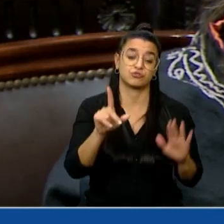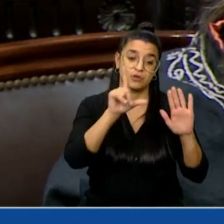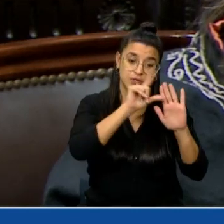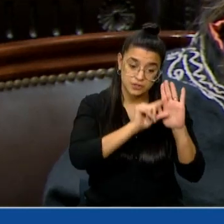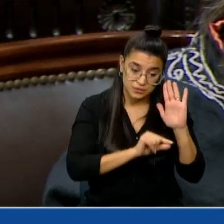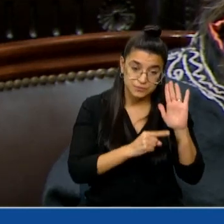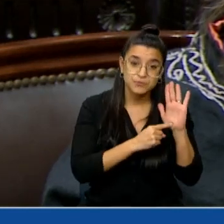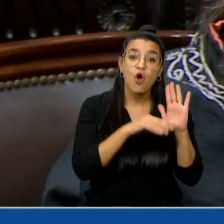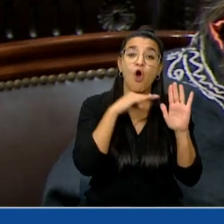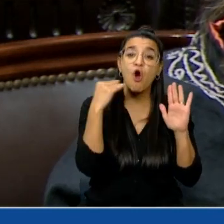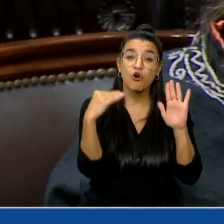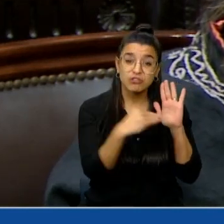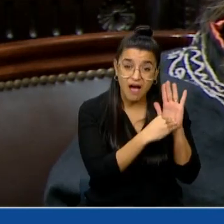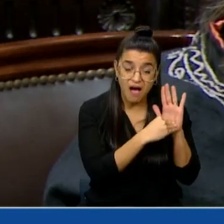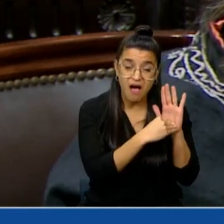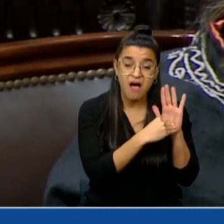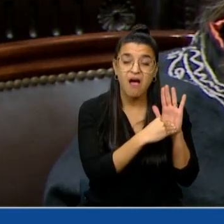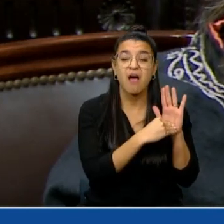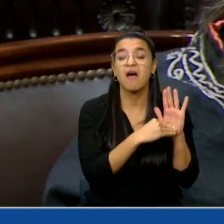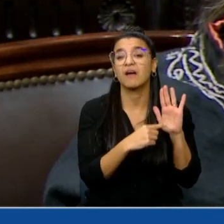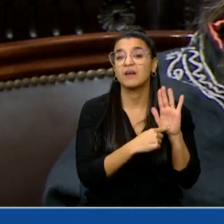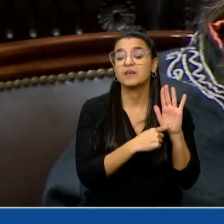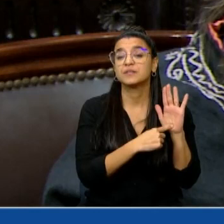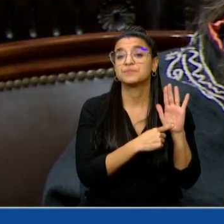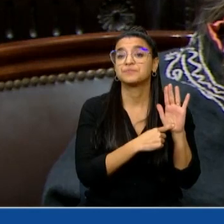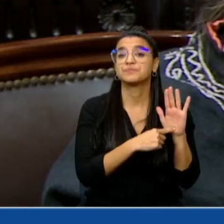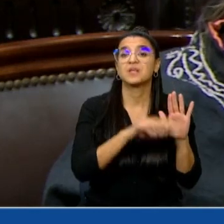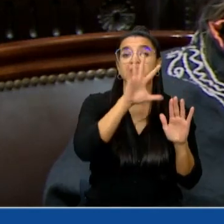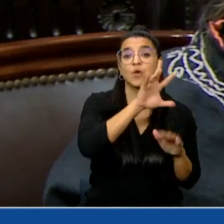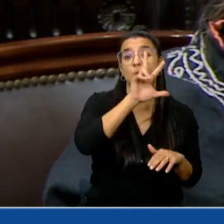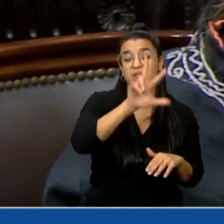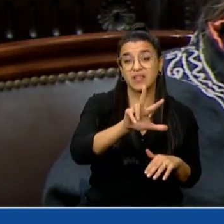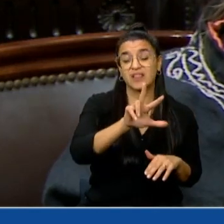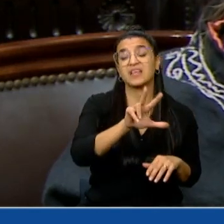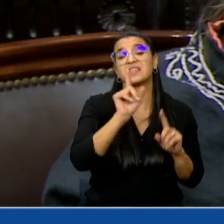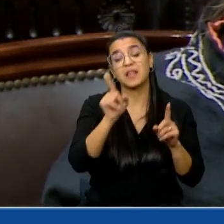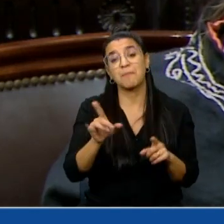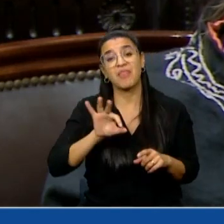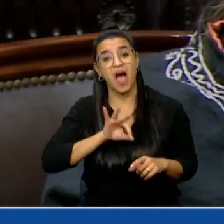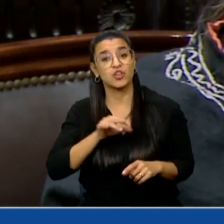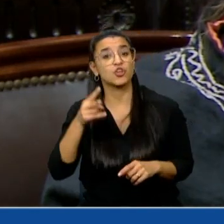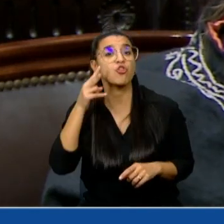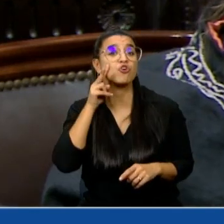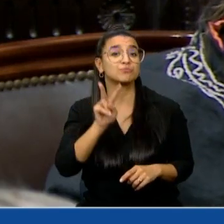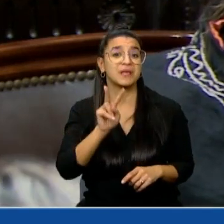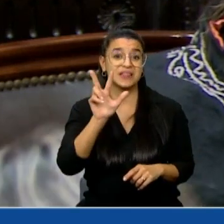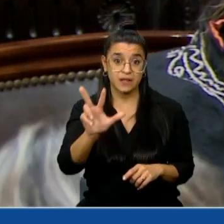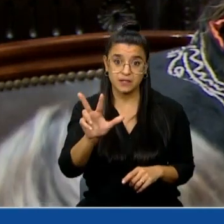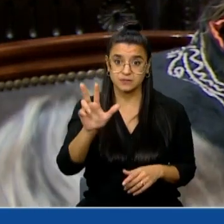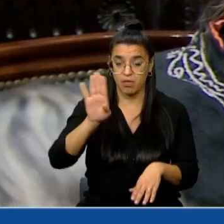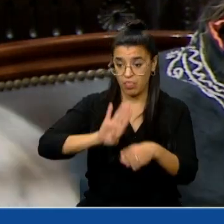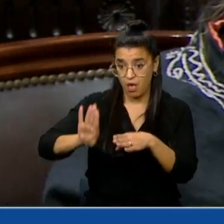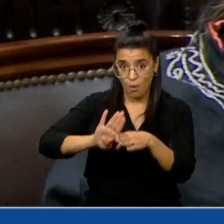inciso J, y el decreto 53 del 2003, dejan estas